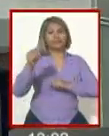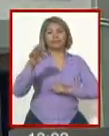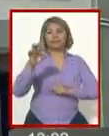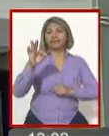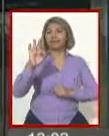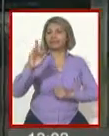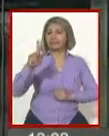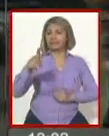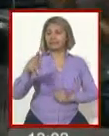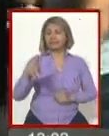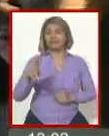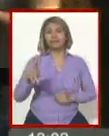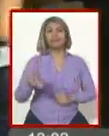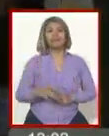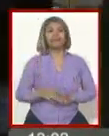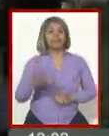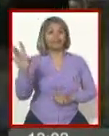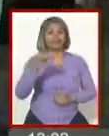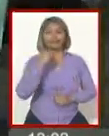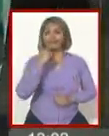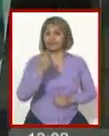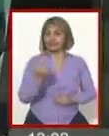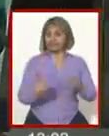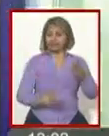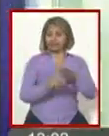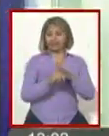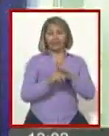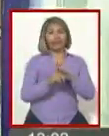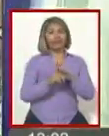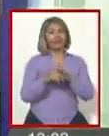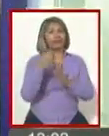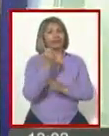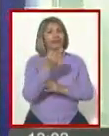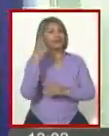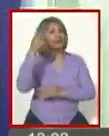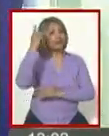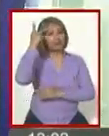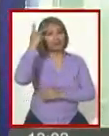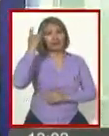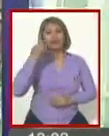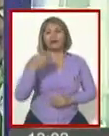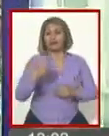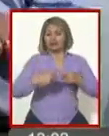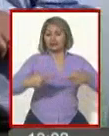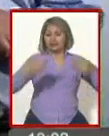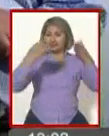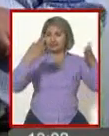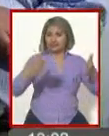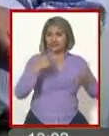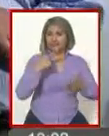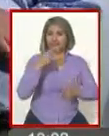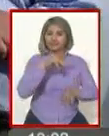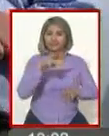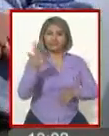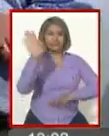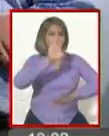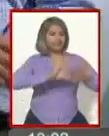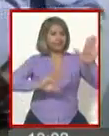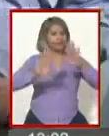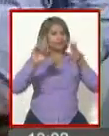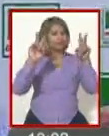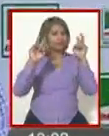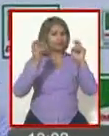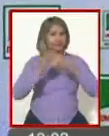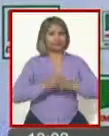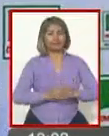AFP Previsión de Bolivia, esta figura ha generado repercusiones en el área política. Los opositores ven con preocupación el